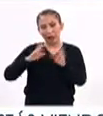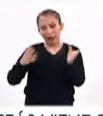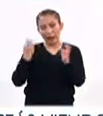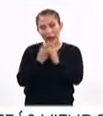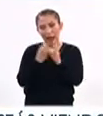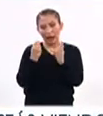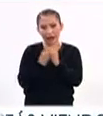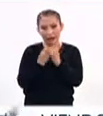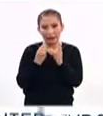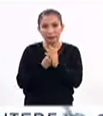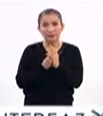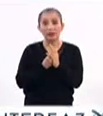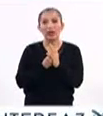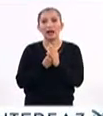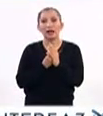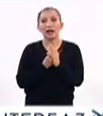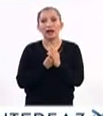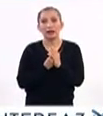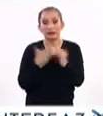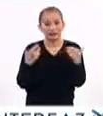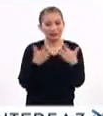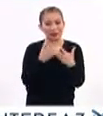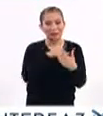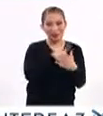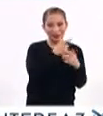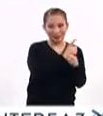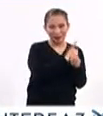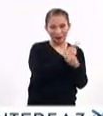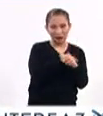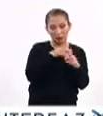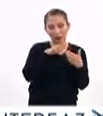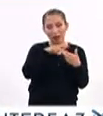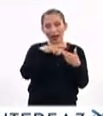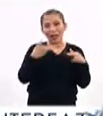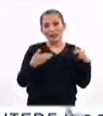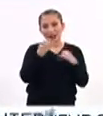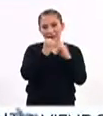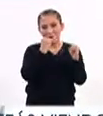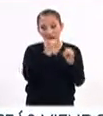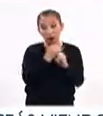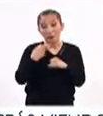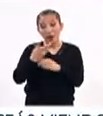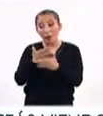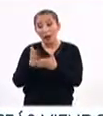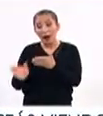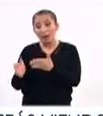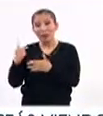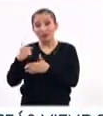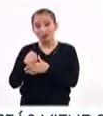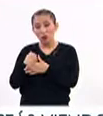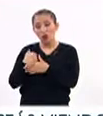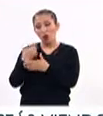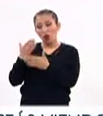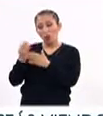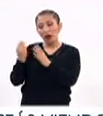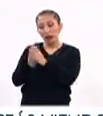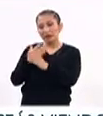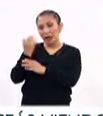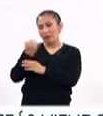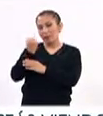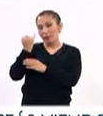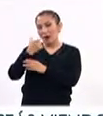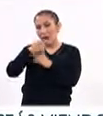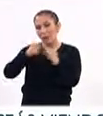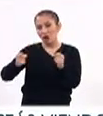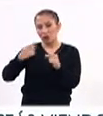las clases equitativas a mi licenciatura, que fue Relaciones Internacionales, pero aparte de eso, pues tuve clases de japonés,